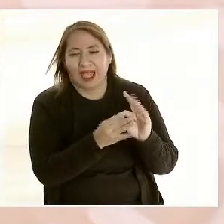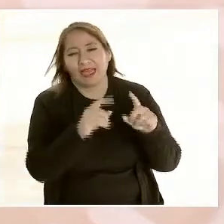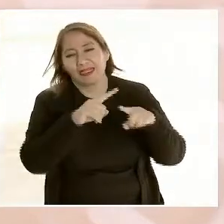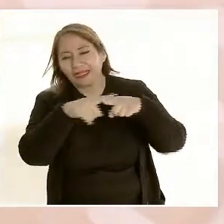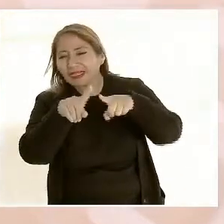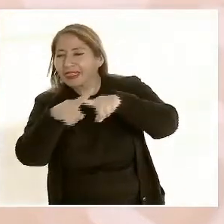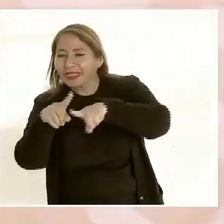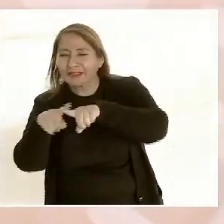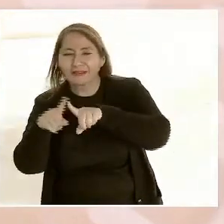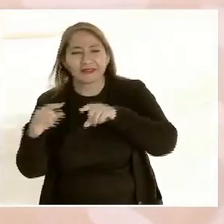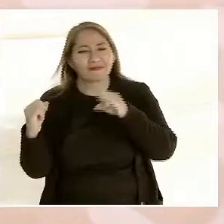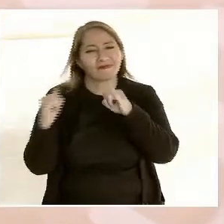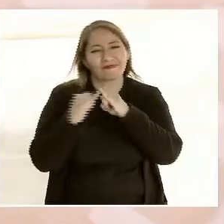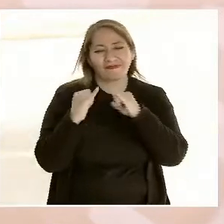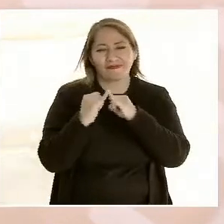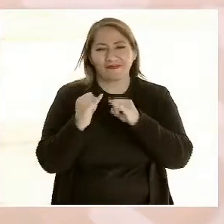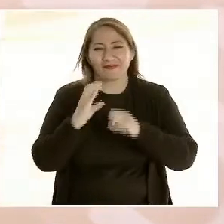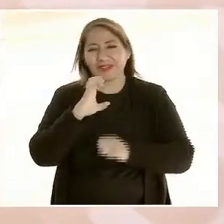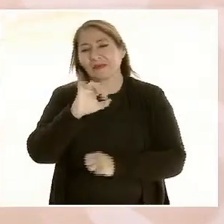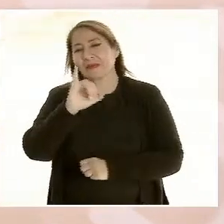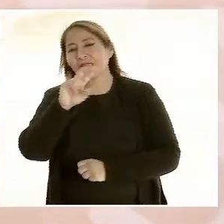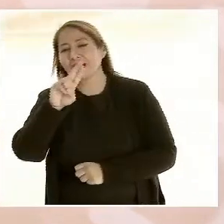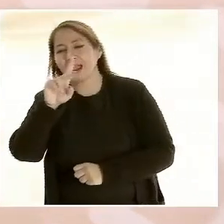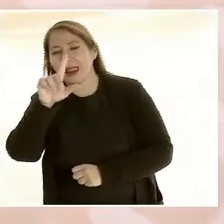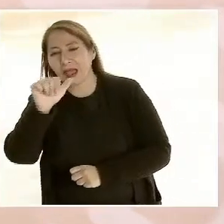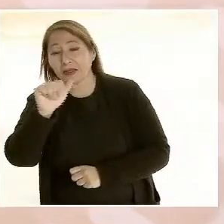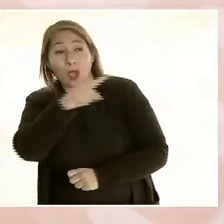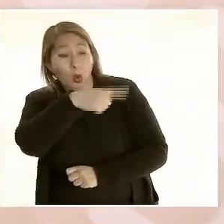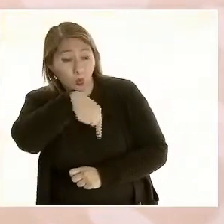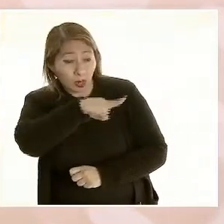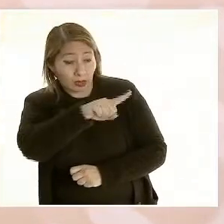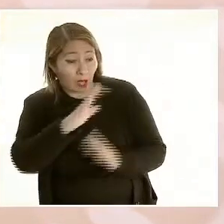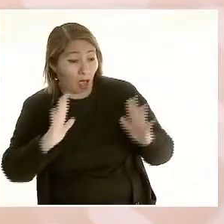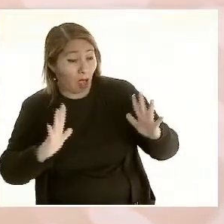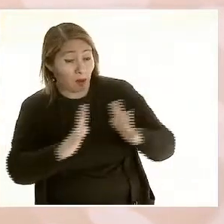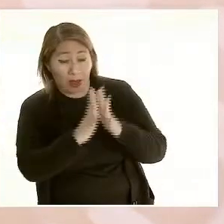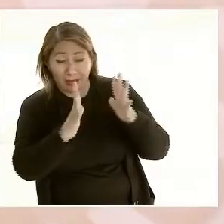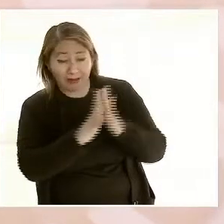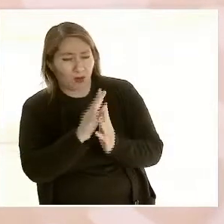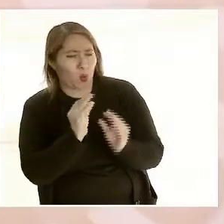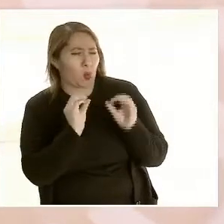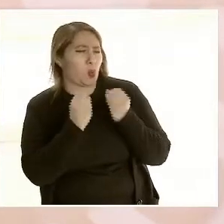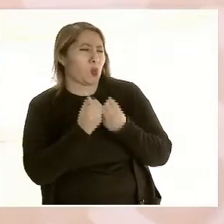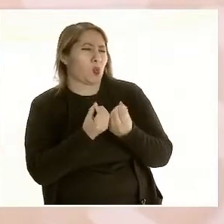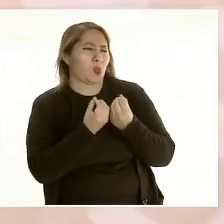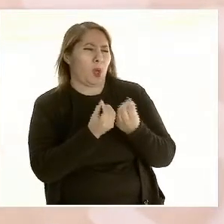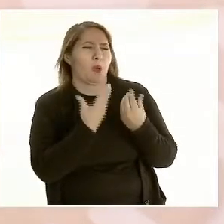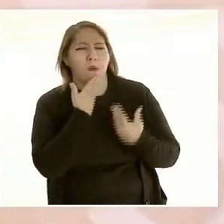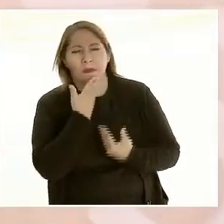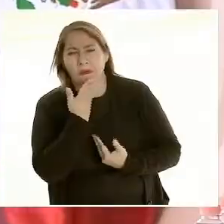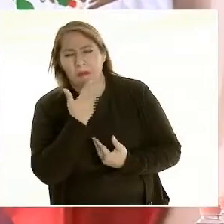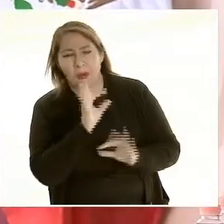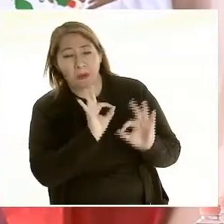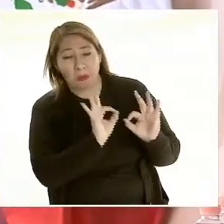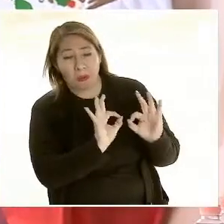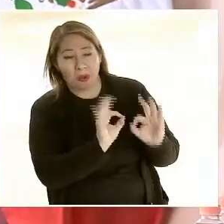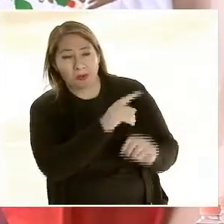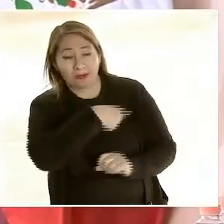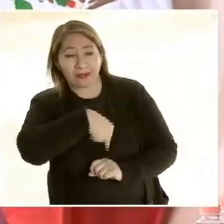instituciones civiles. Esta participación además contribuye a